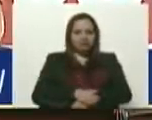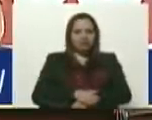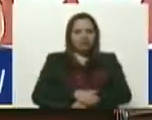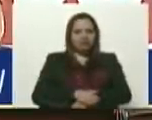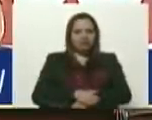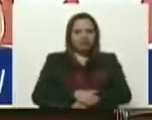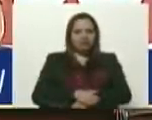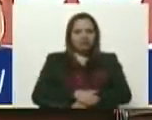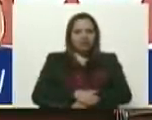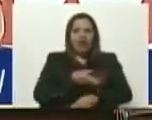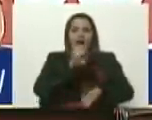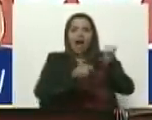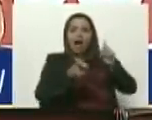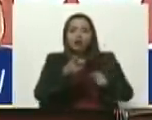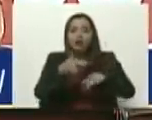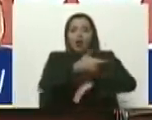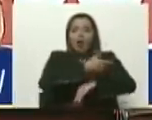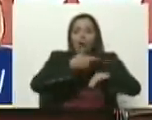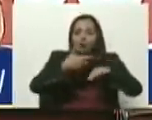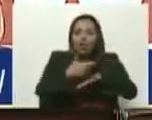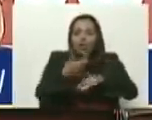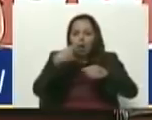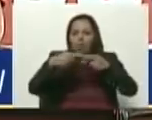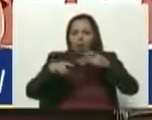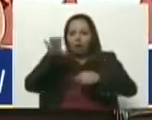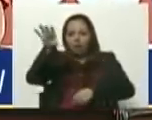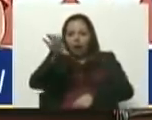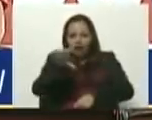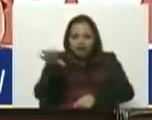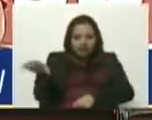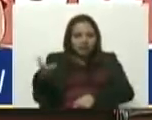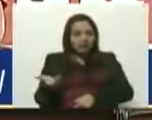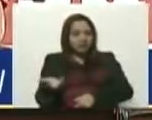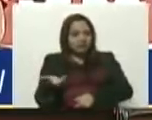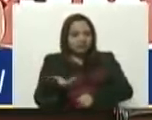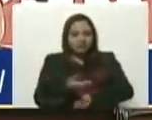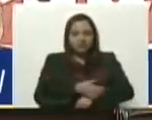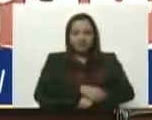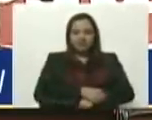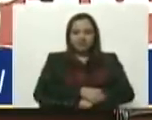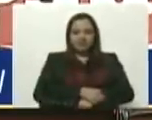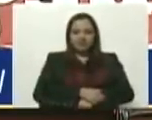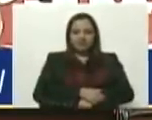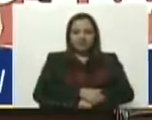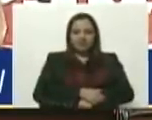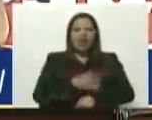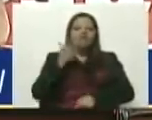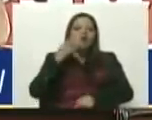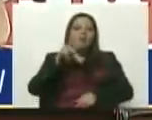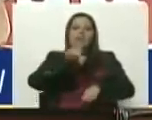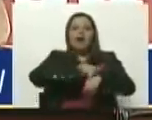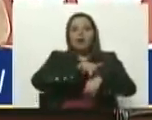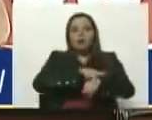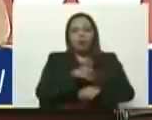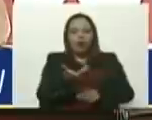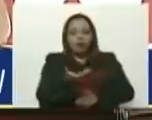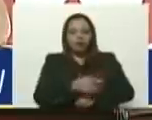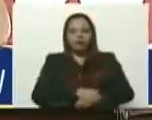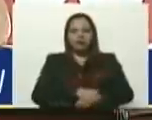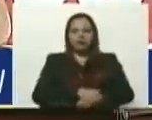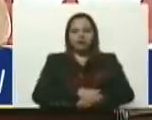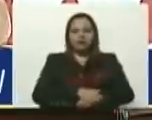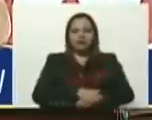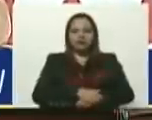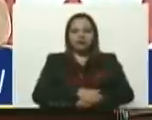de algunos que gobiernan estos de estos países paraguay por ejemplo nos